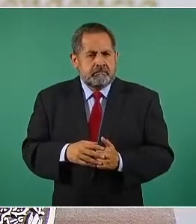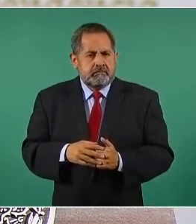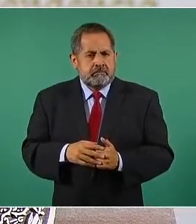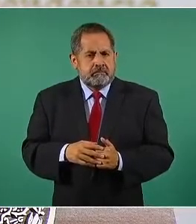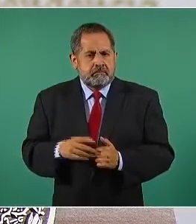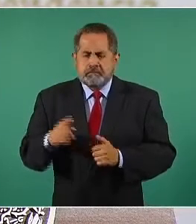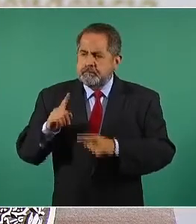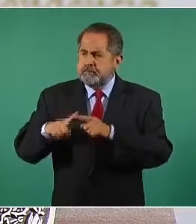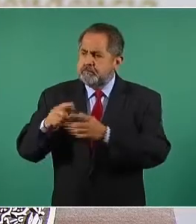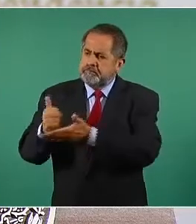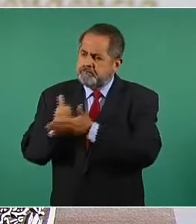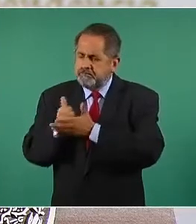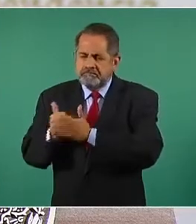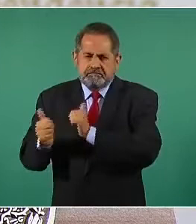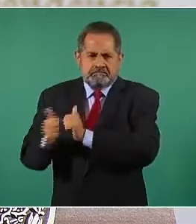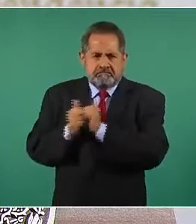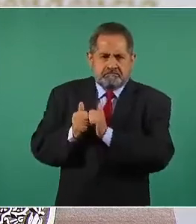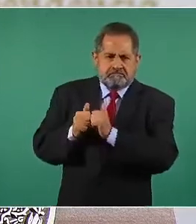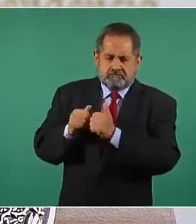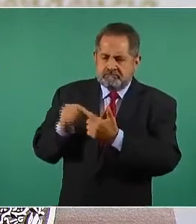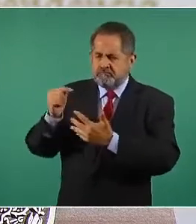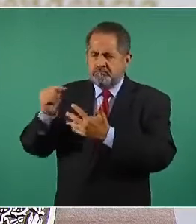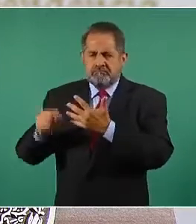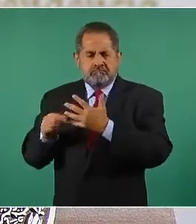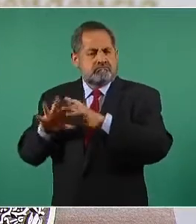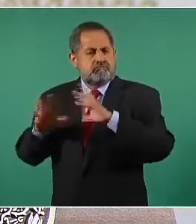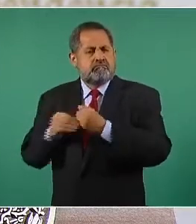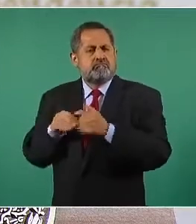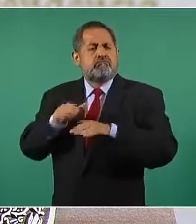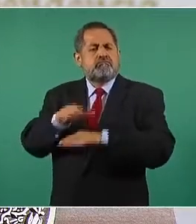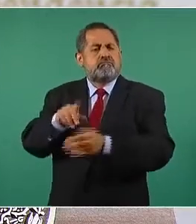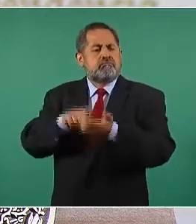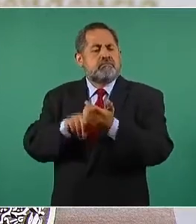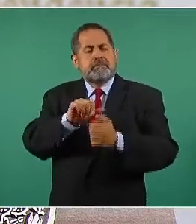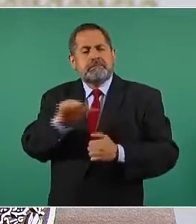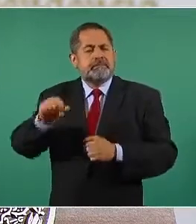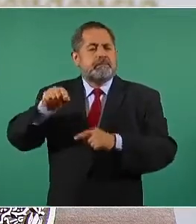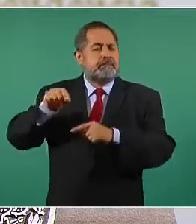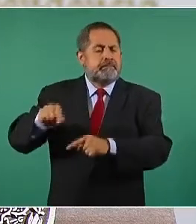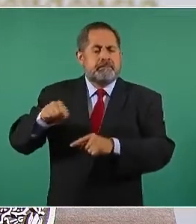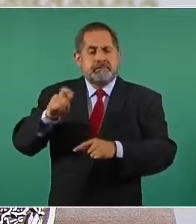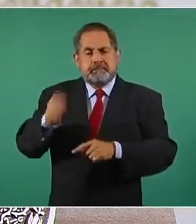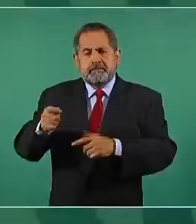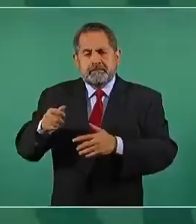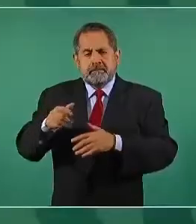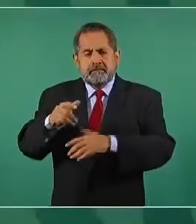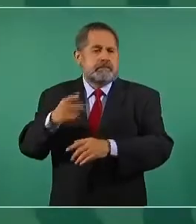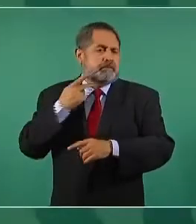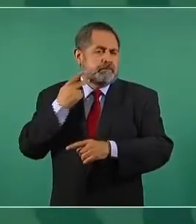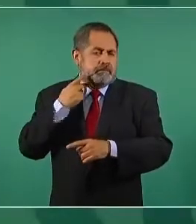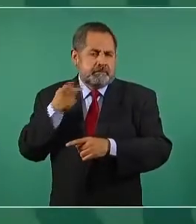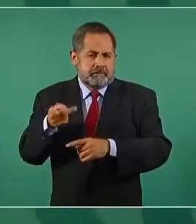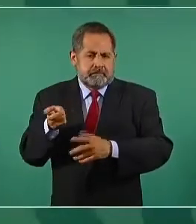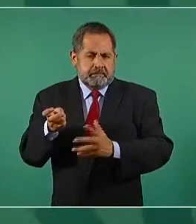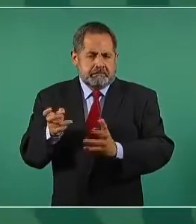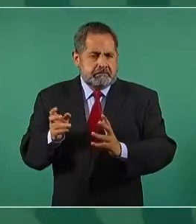me auxiliara en todo lo relacionado con cuestiones